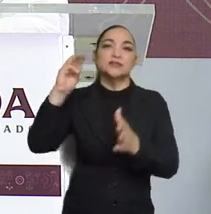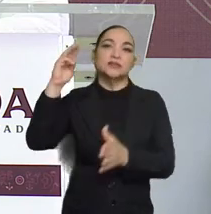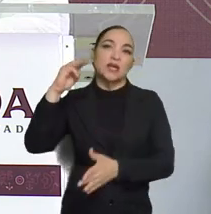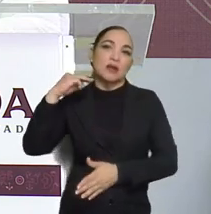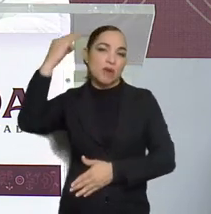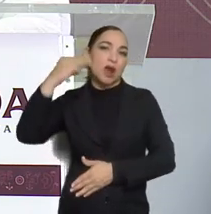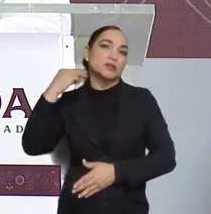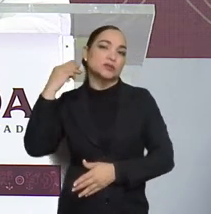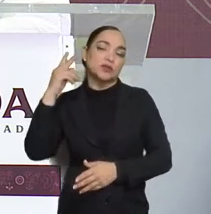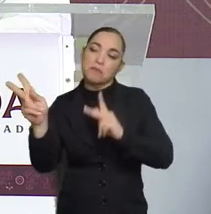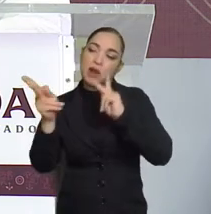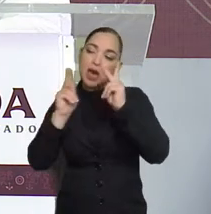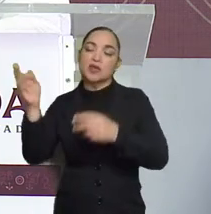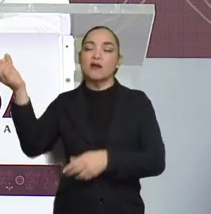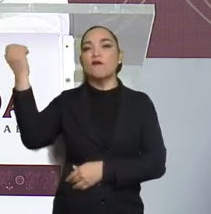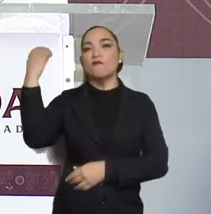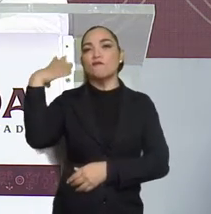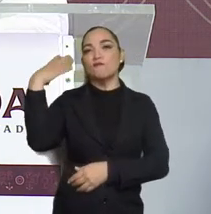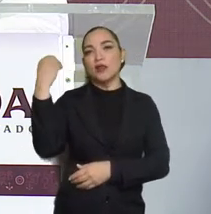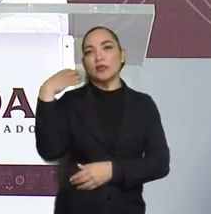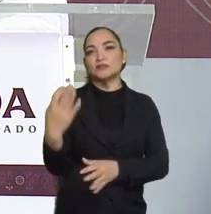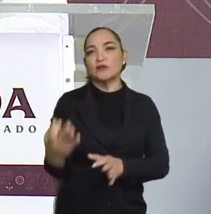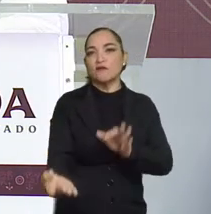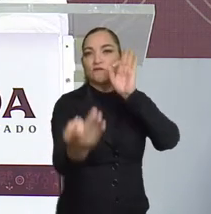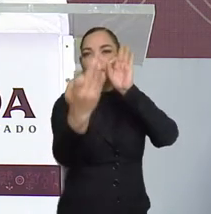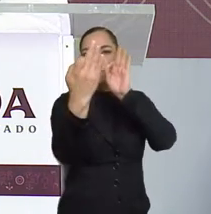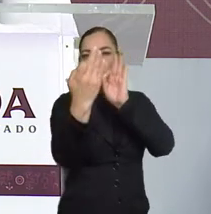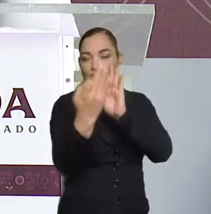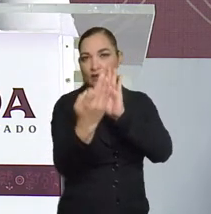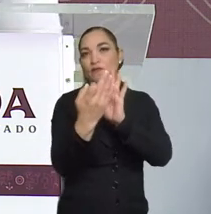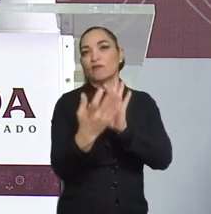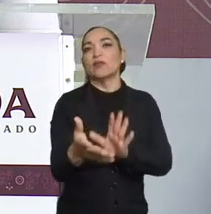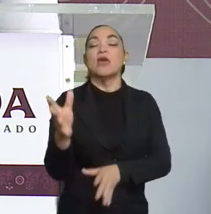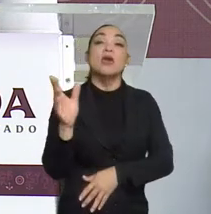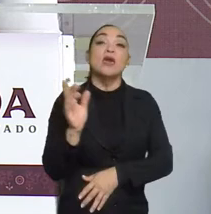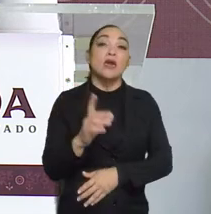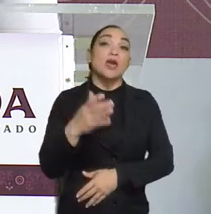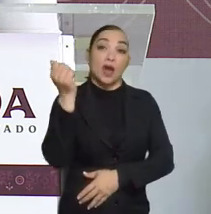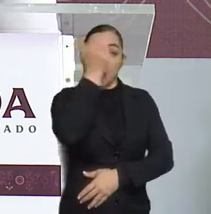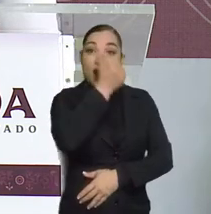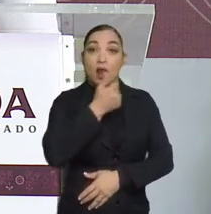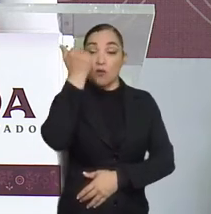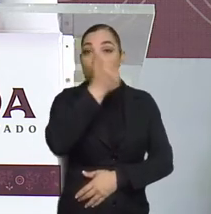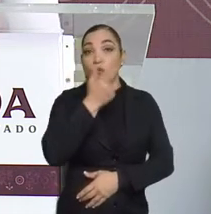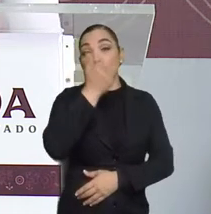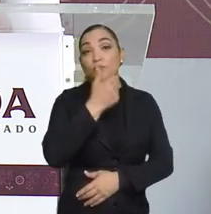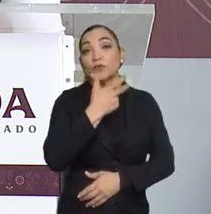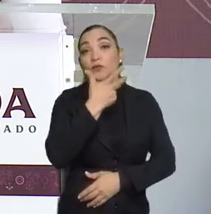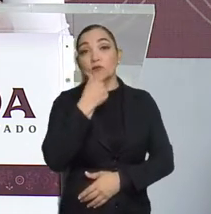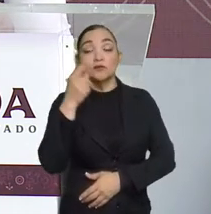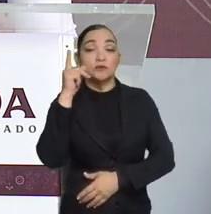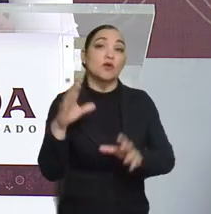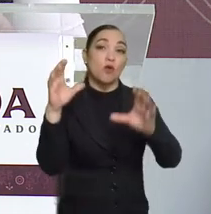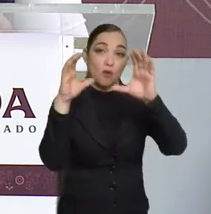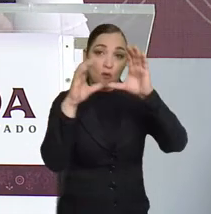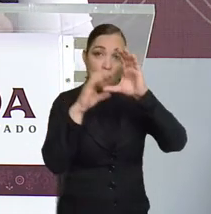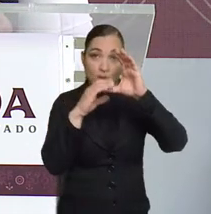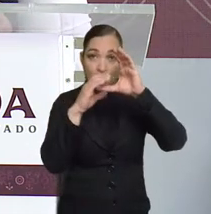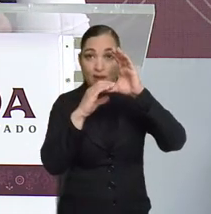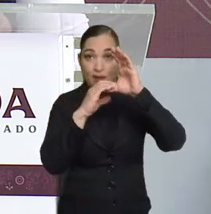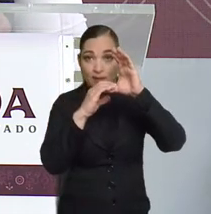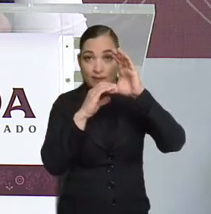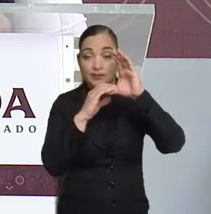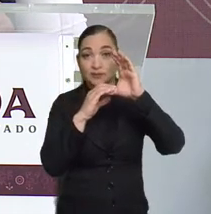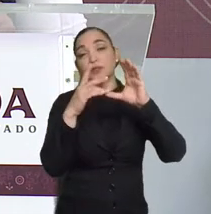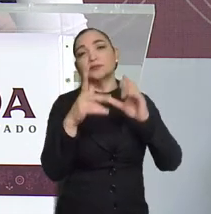estudiantes. Esto lo estamos haciendo con estudiantes de COBAES, estuvimos incluso en la Ruiz Cortina, ya habíamos estado en